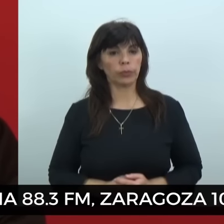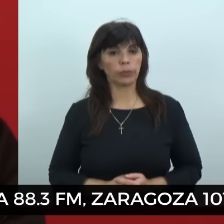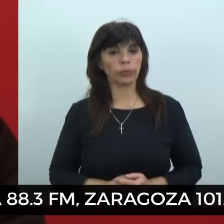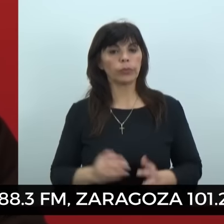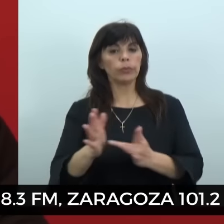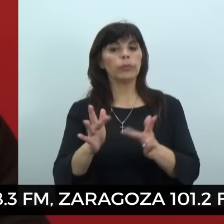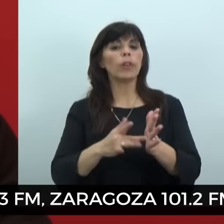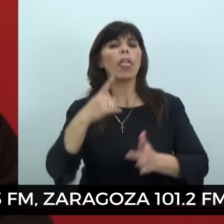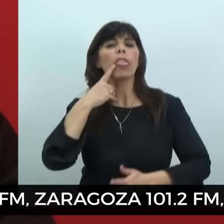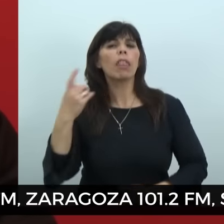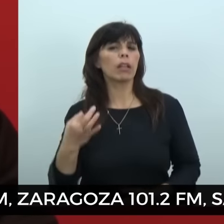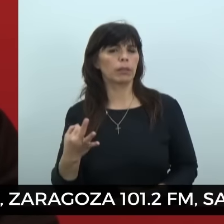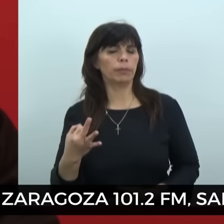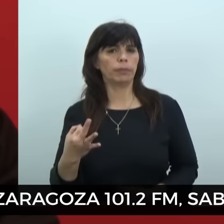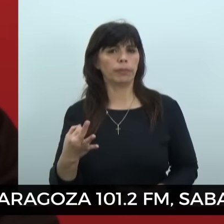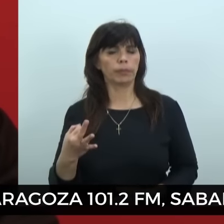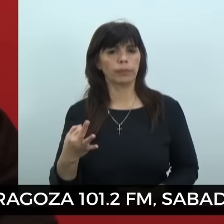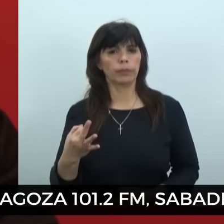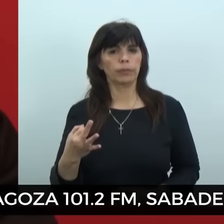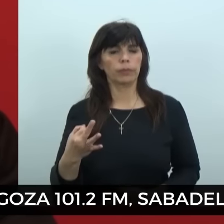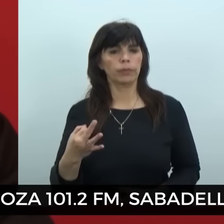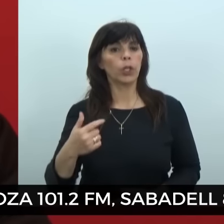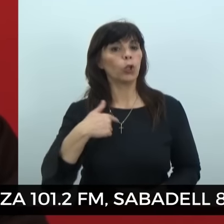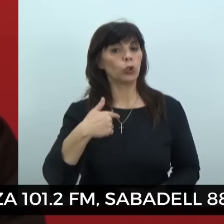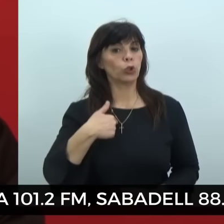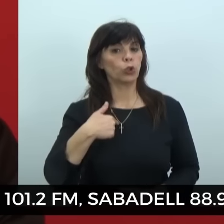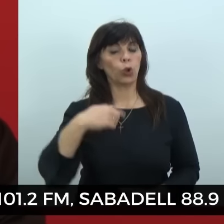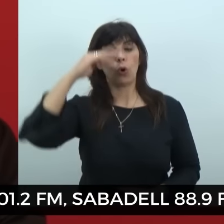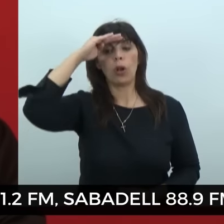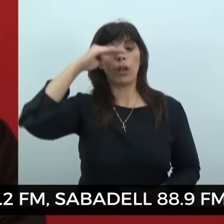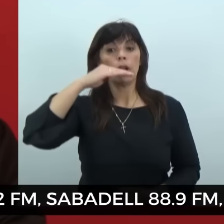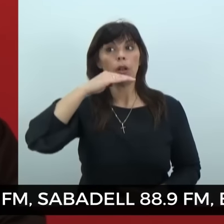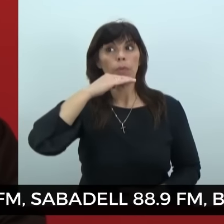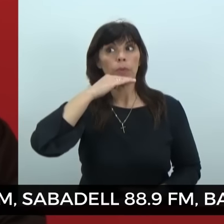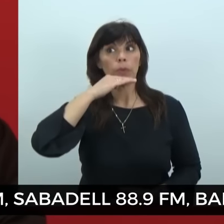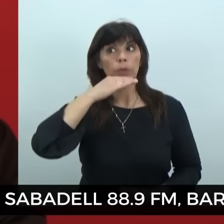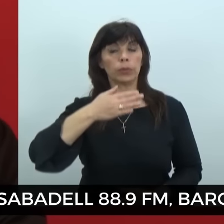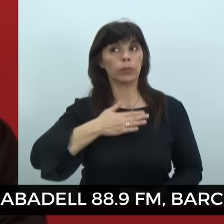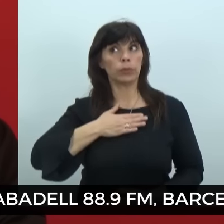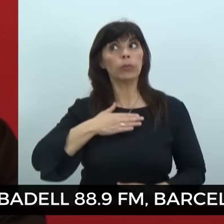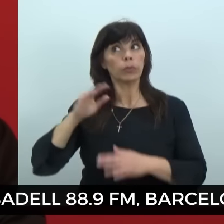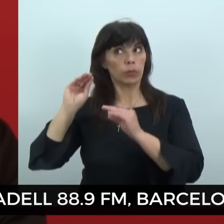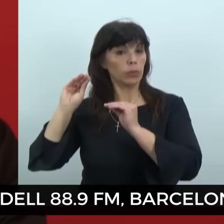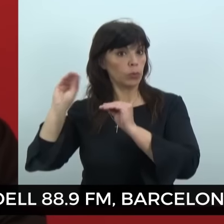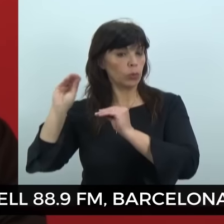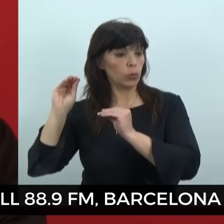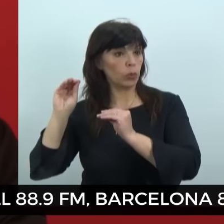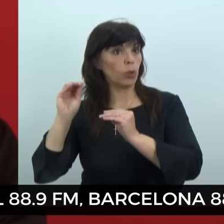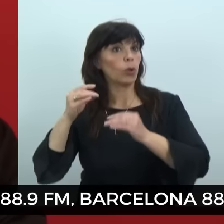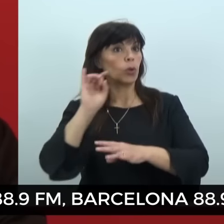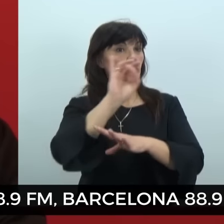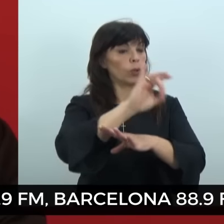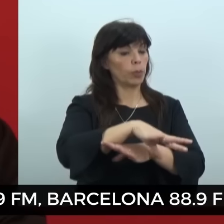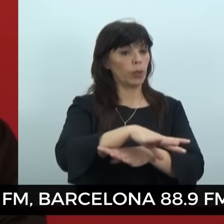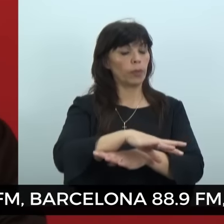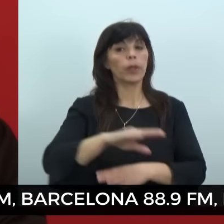Jesucristo dice, he aquí, yo enviaré la promesa. El Padre prometió, el